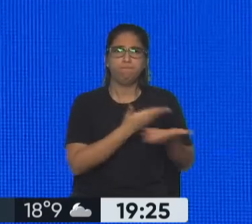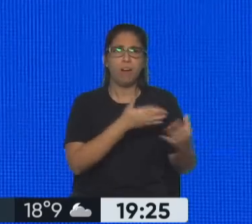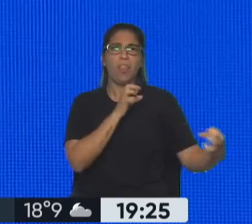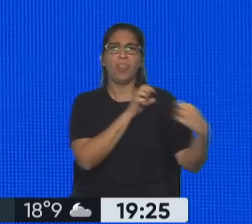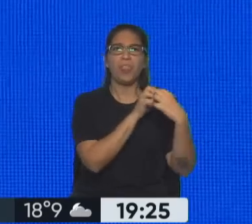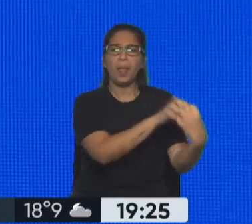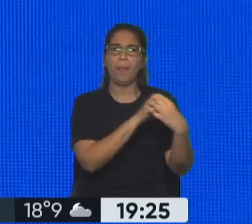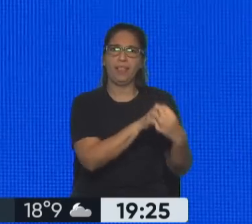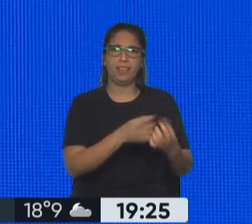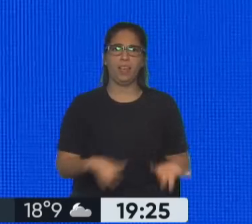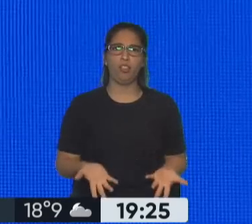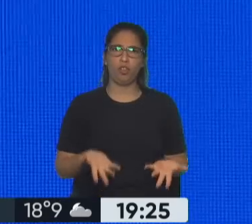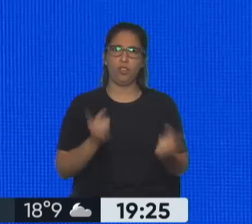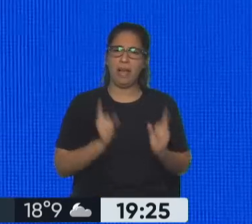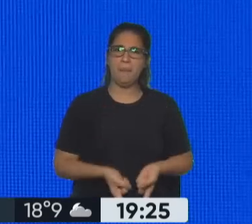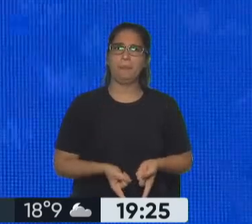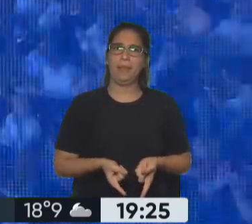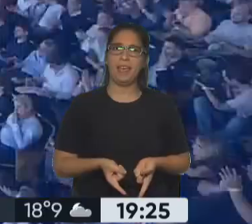debate.